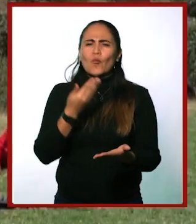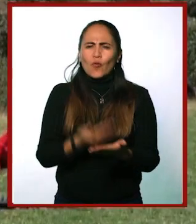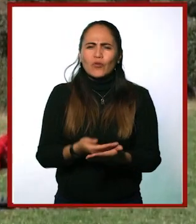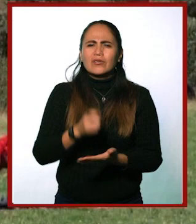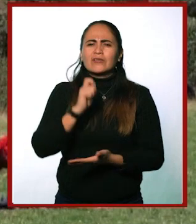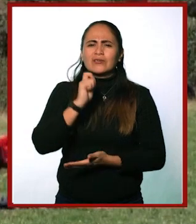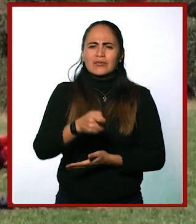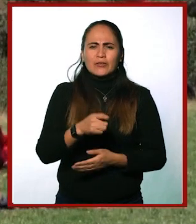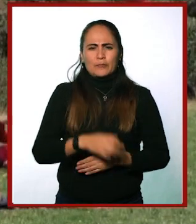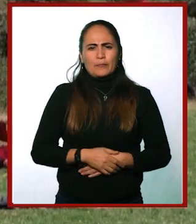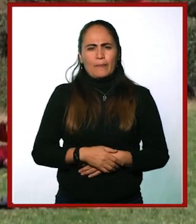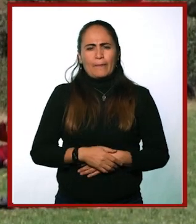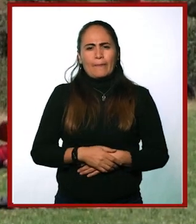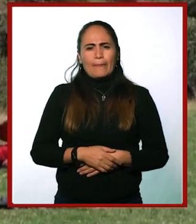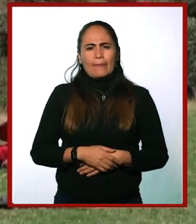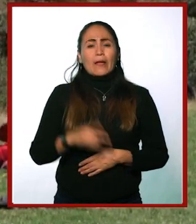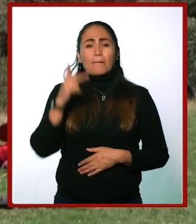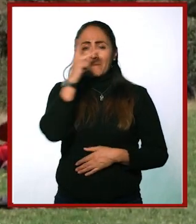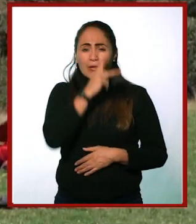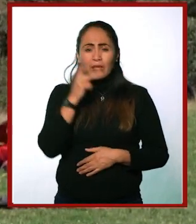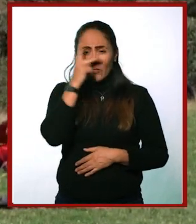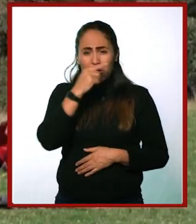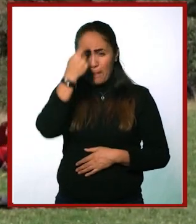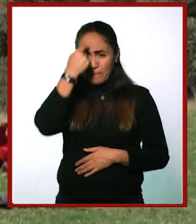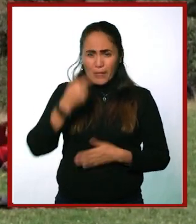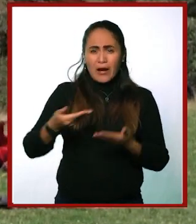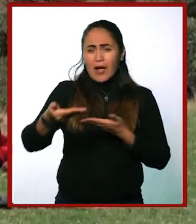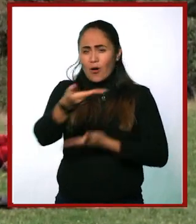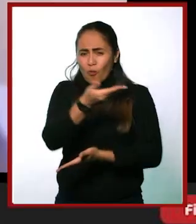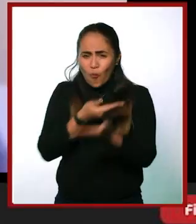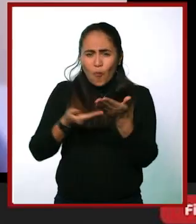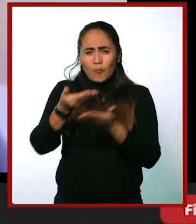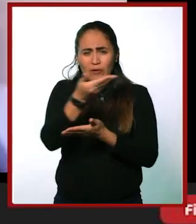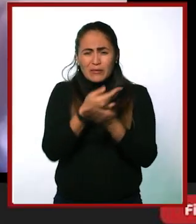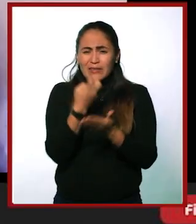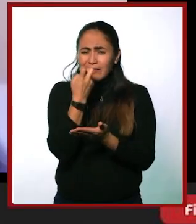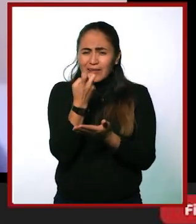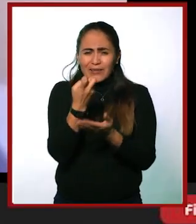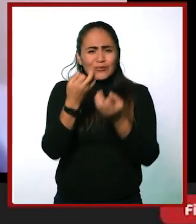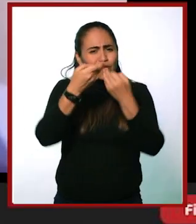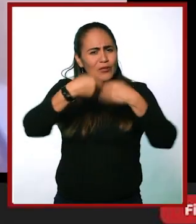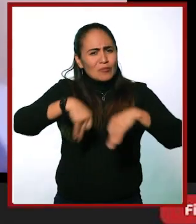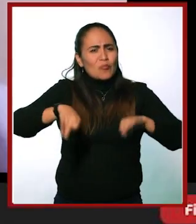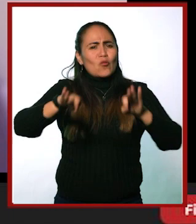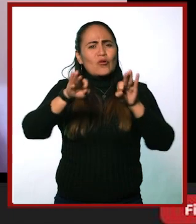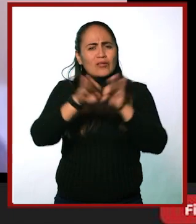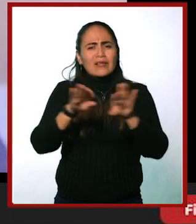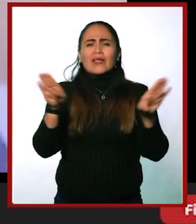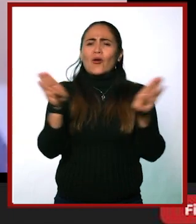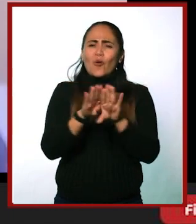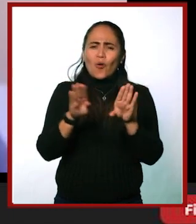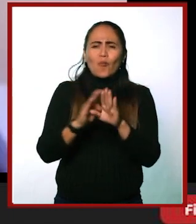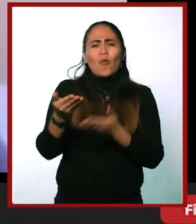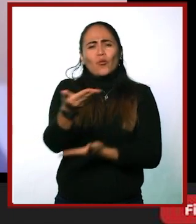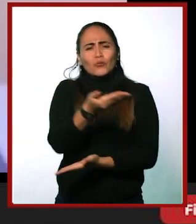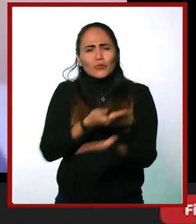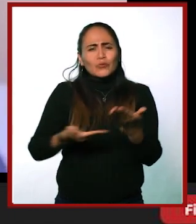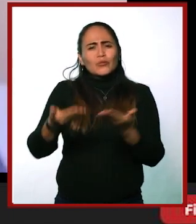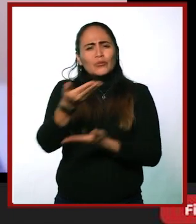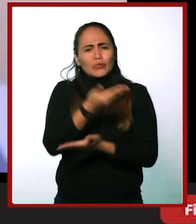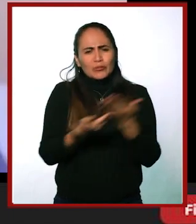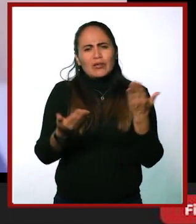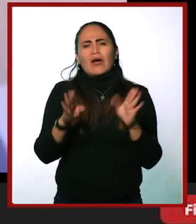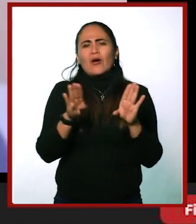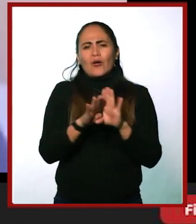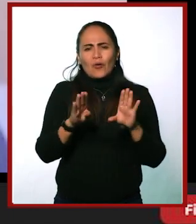proponiendo, que es la pedagogía de la convivencia. Es fundamental, es decir, cómo convivir, pero no convivir